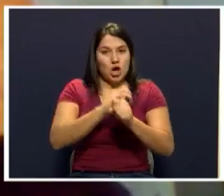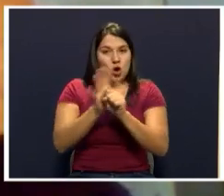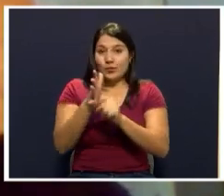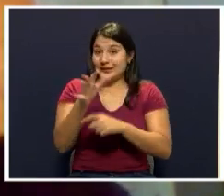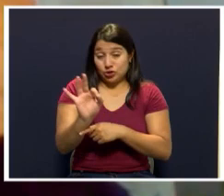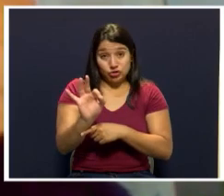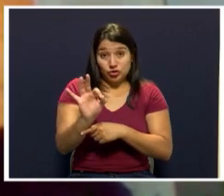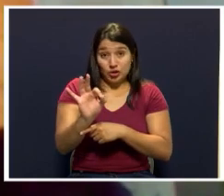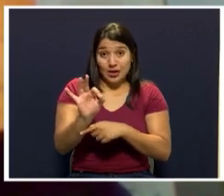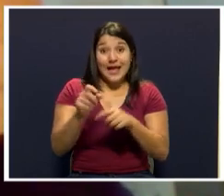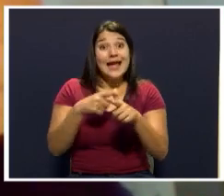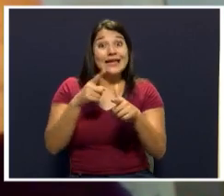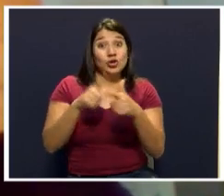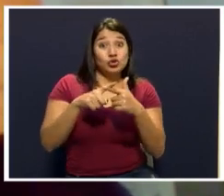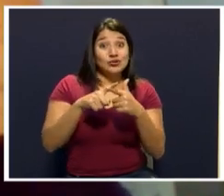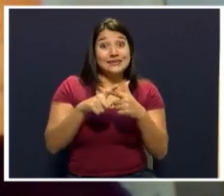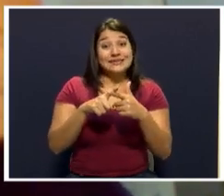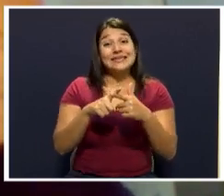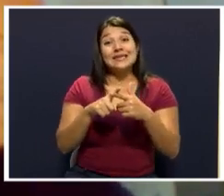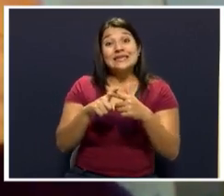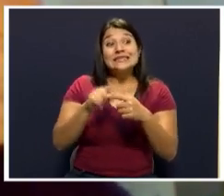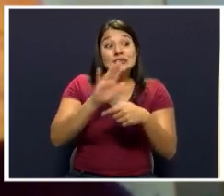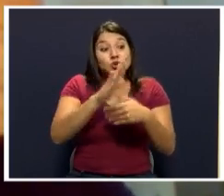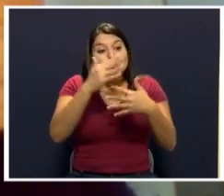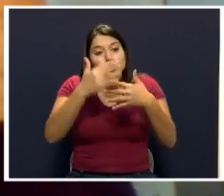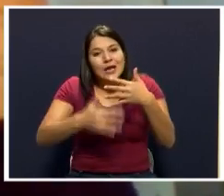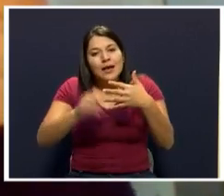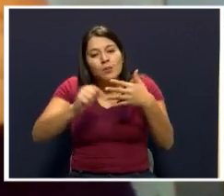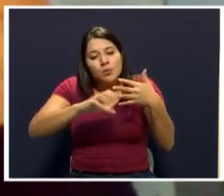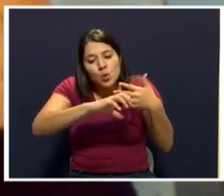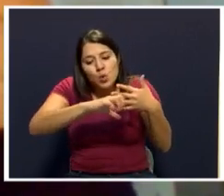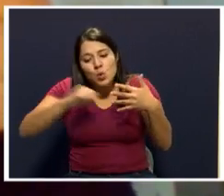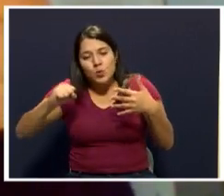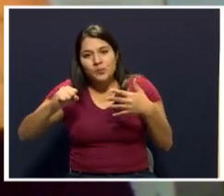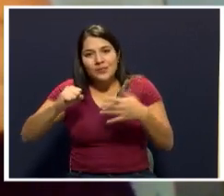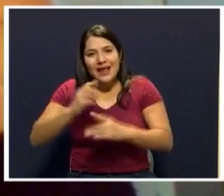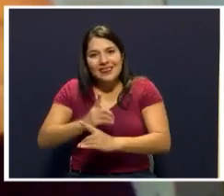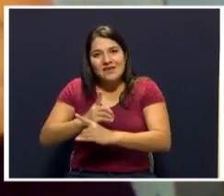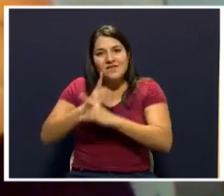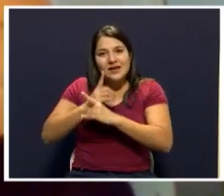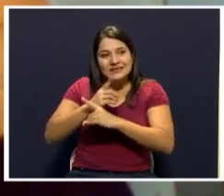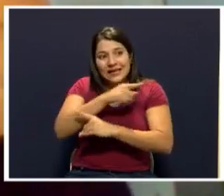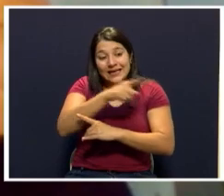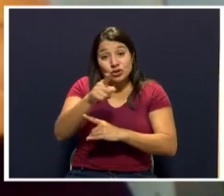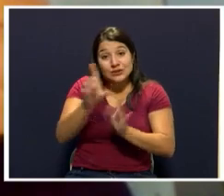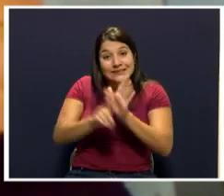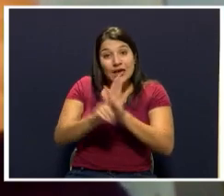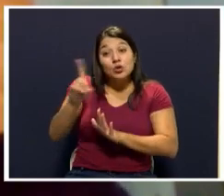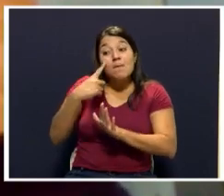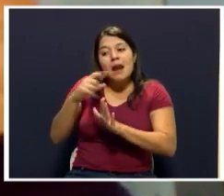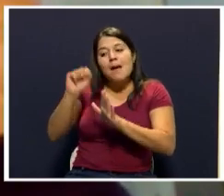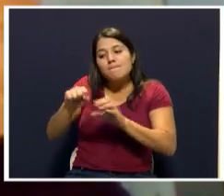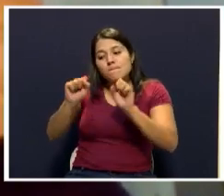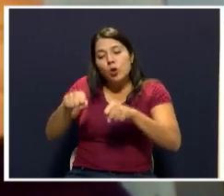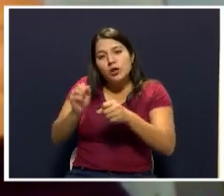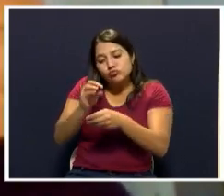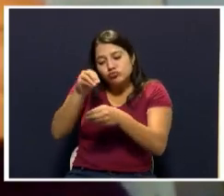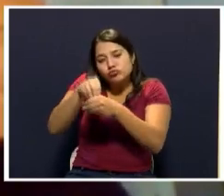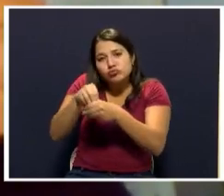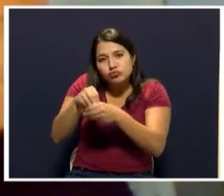de unirse al virus y neutralizarlo. Entonces, cuando estas personas ya se recuperan